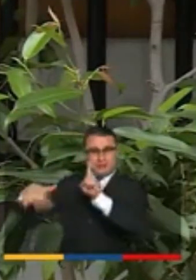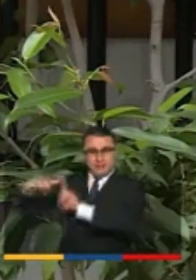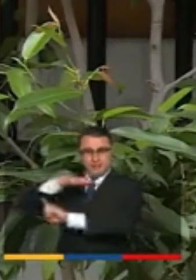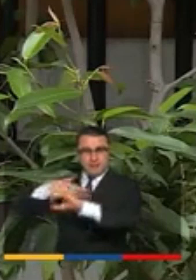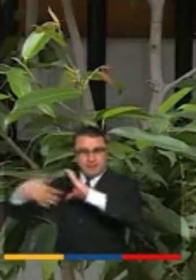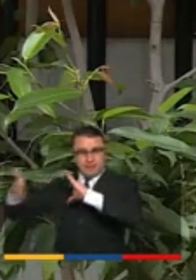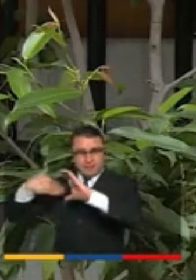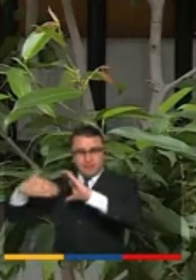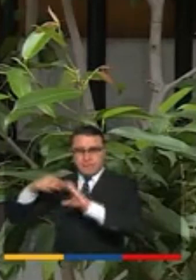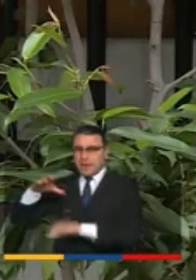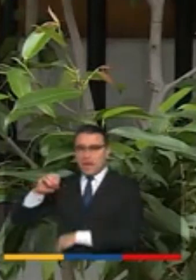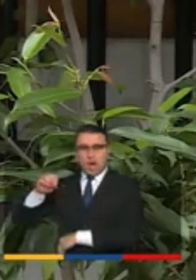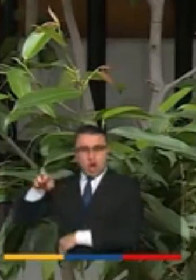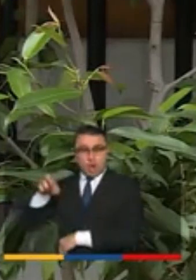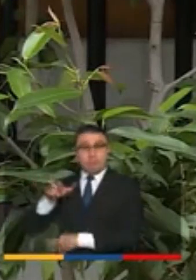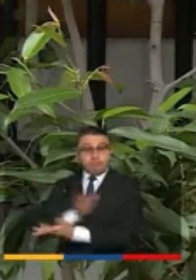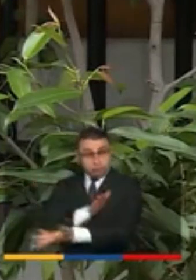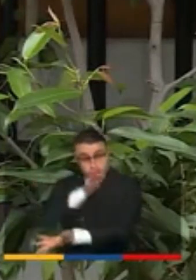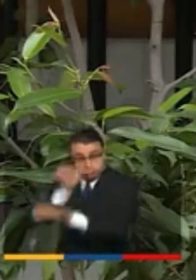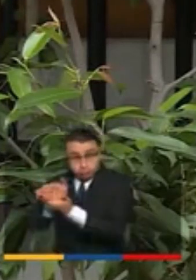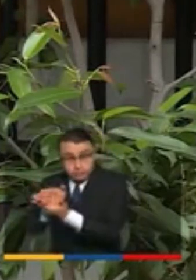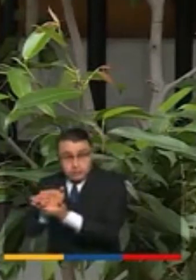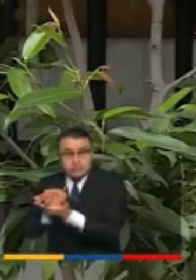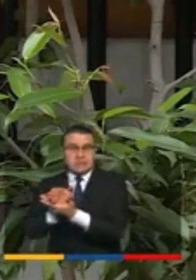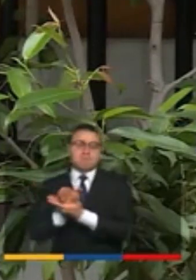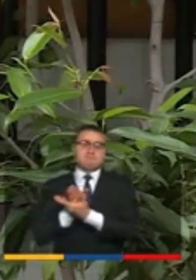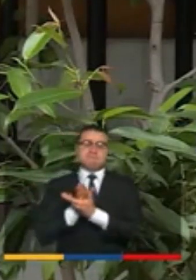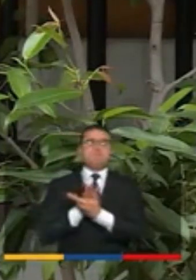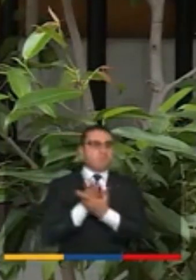decimos con la complicidad que